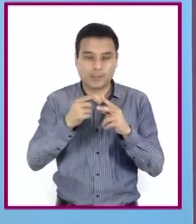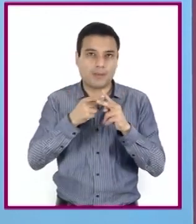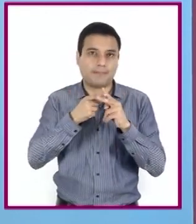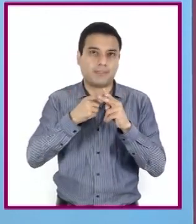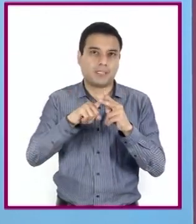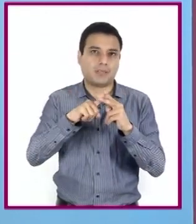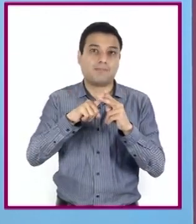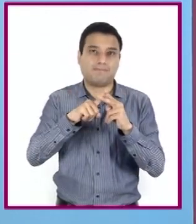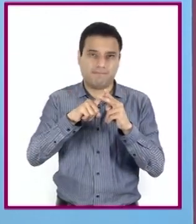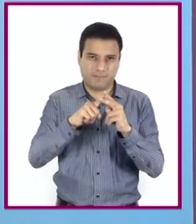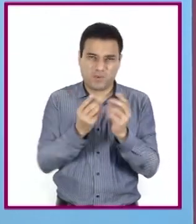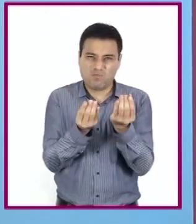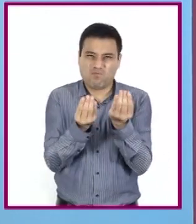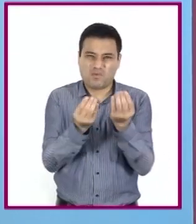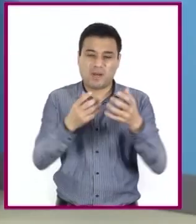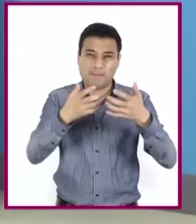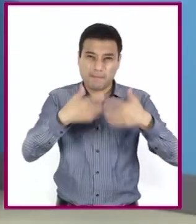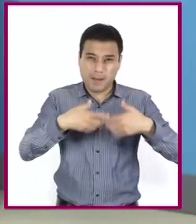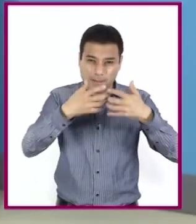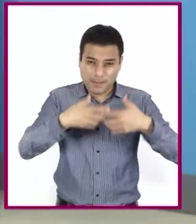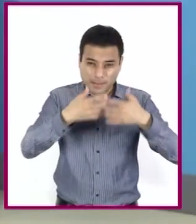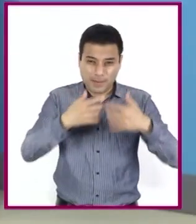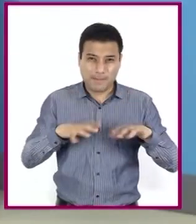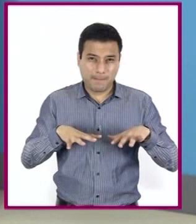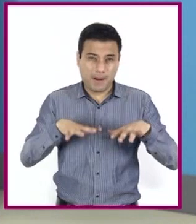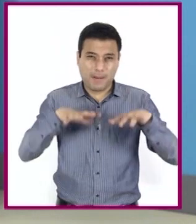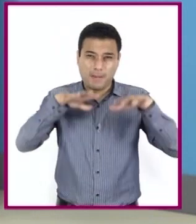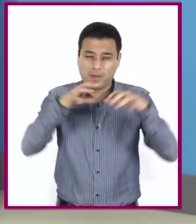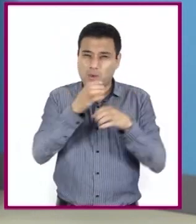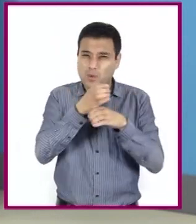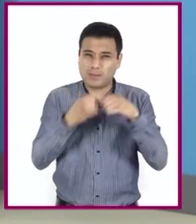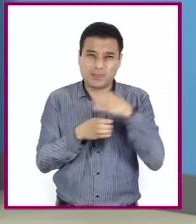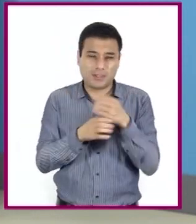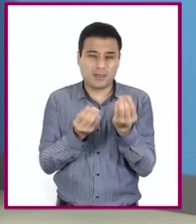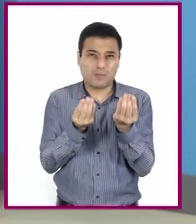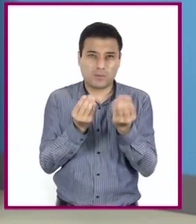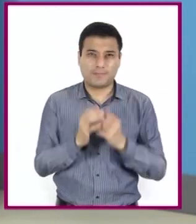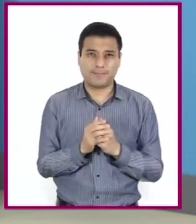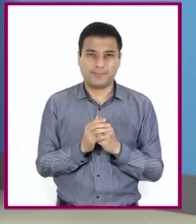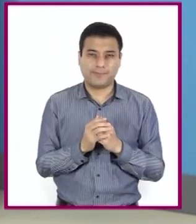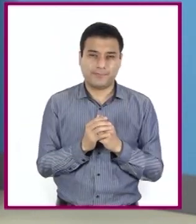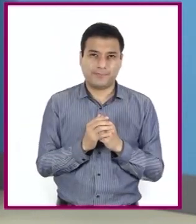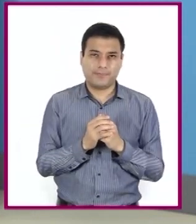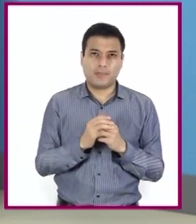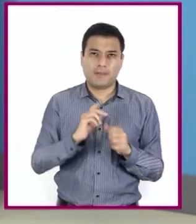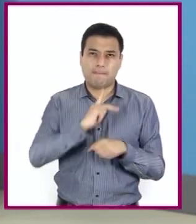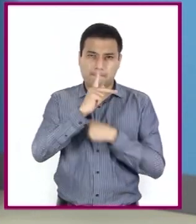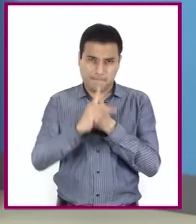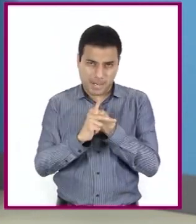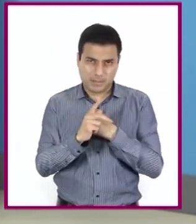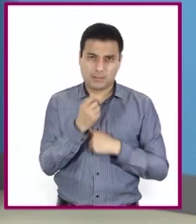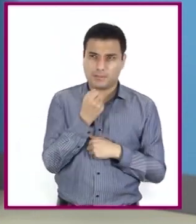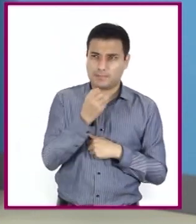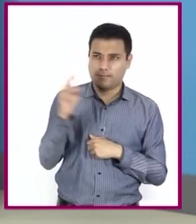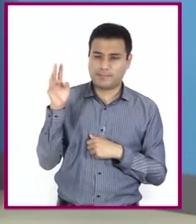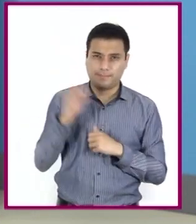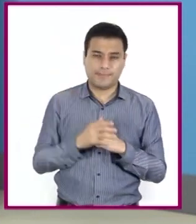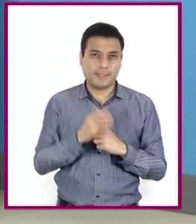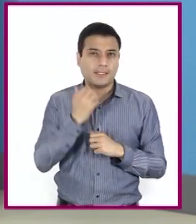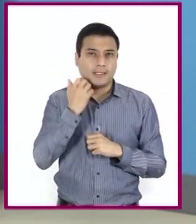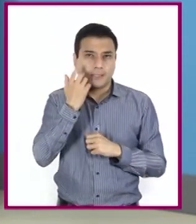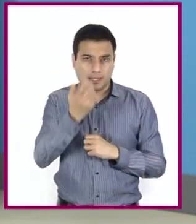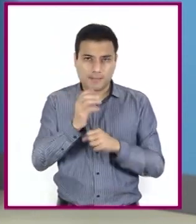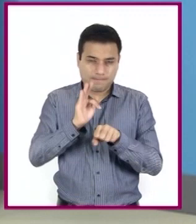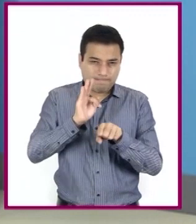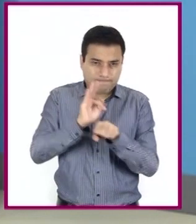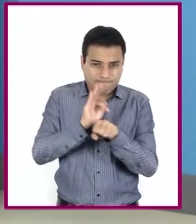de sobreproducción. Muchos países europeos practicaban políticas proteccionistas, por